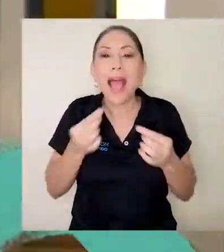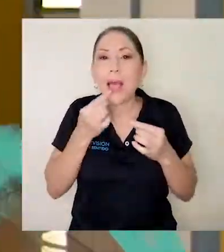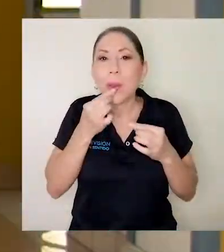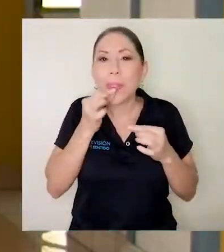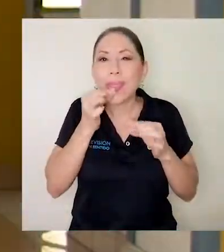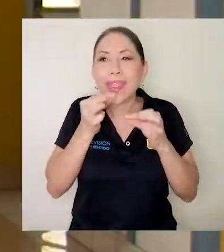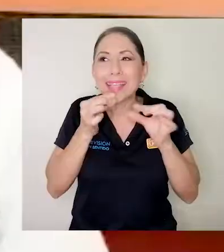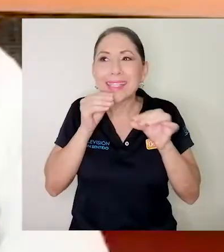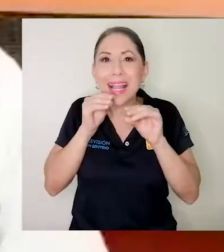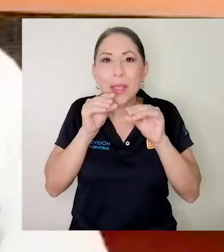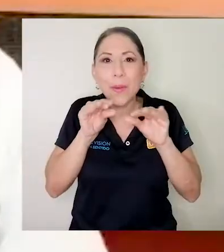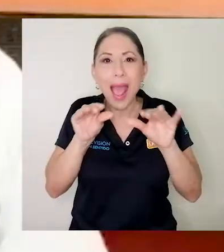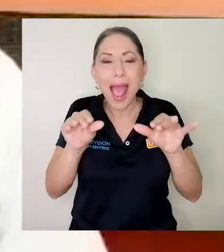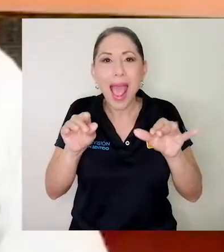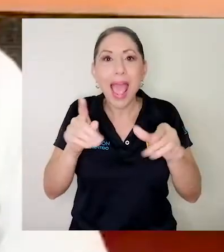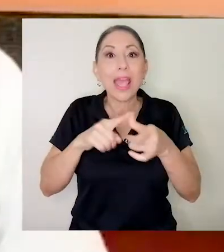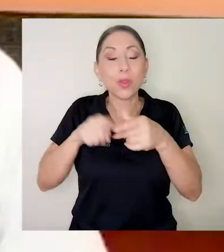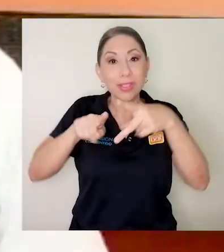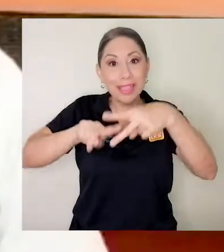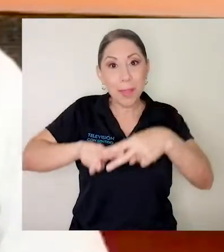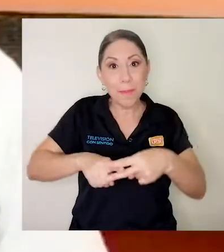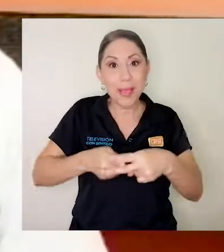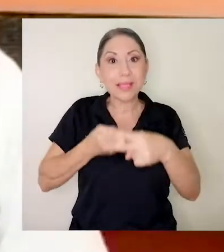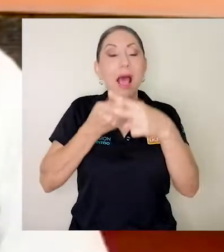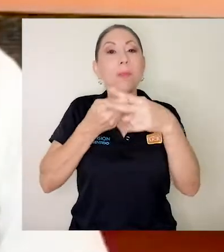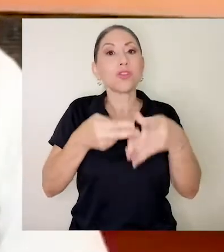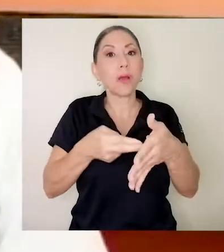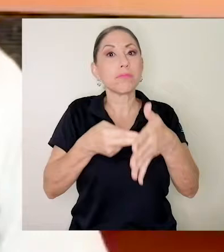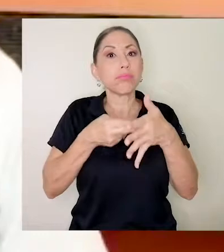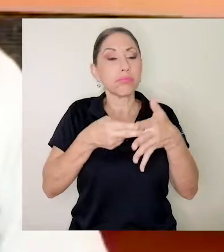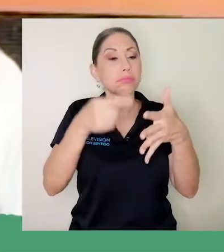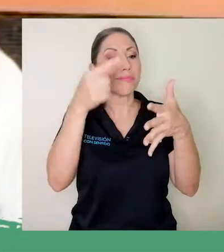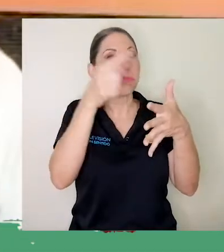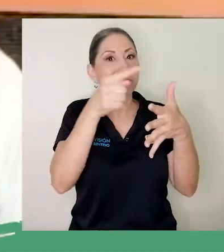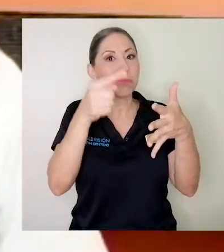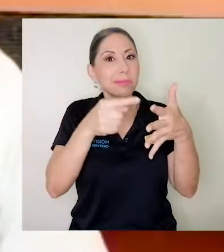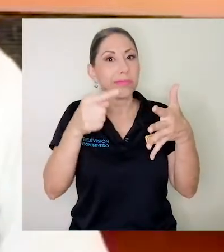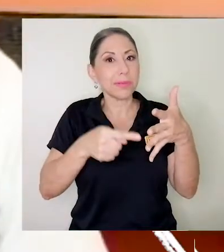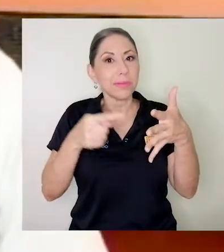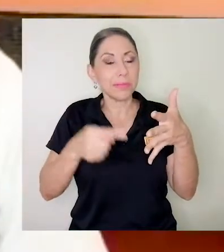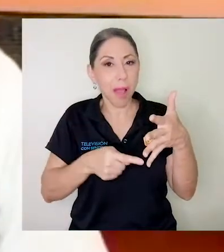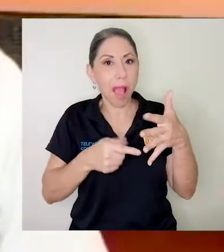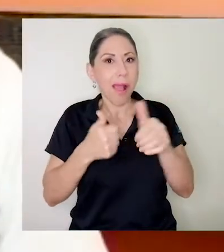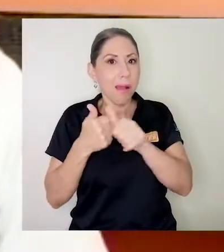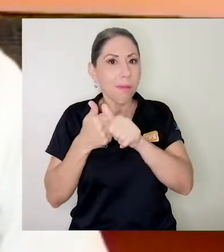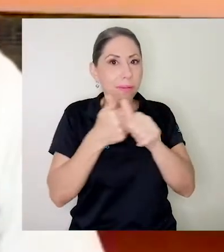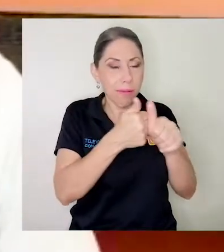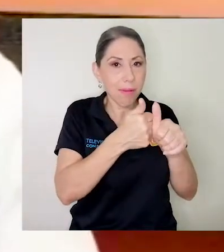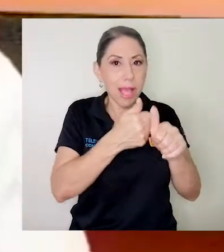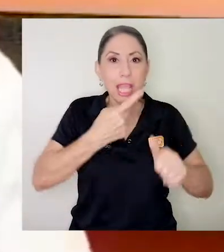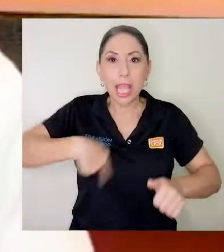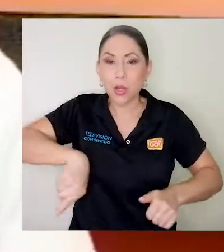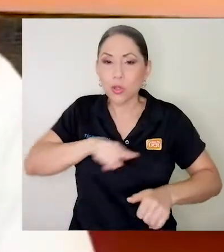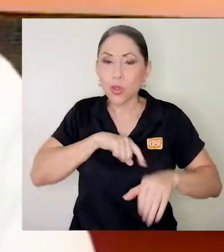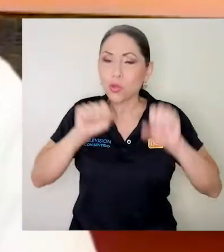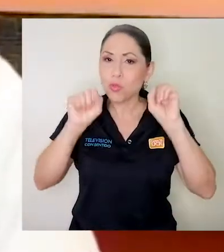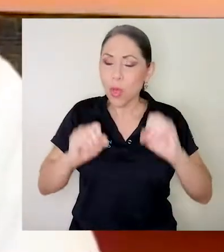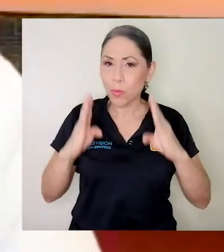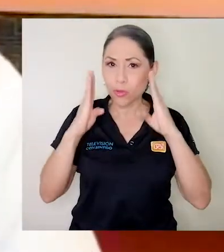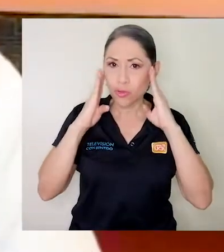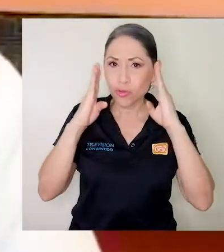saliva. Y empezamos a diseñar protocolos que nos permitía recibir al paciente